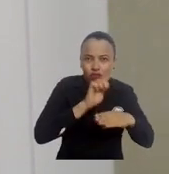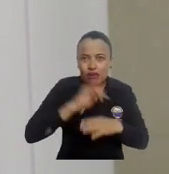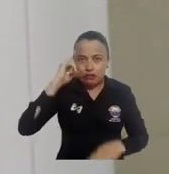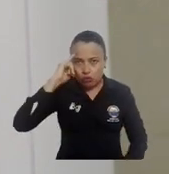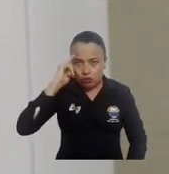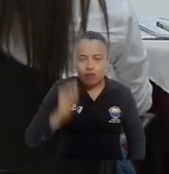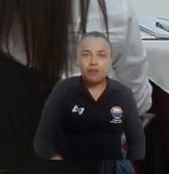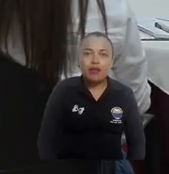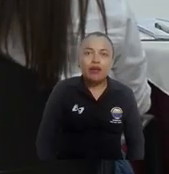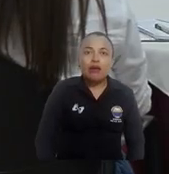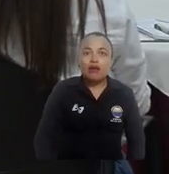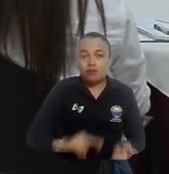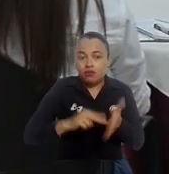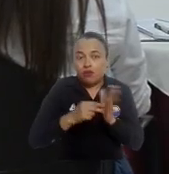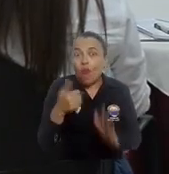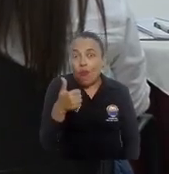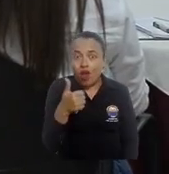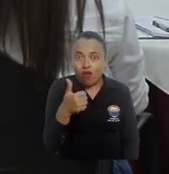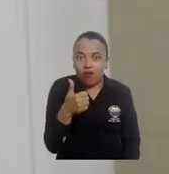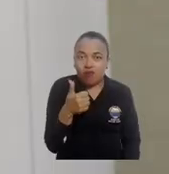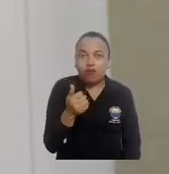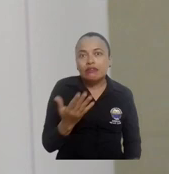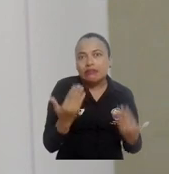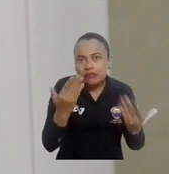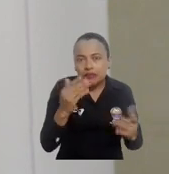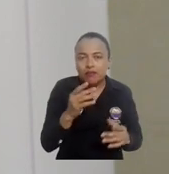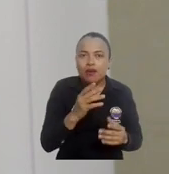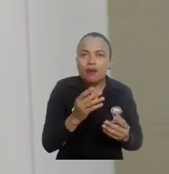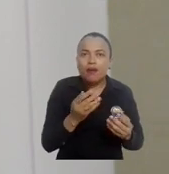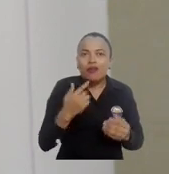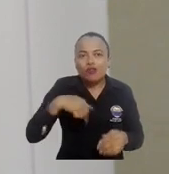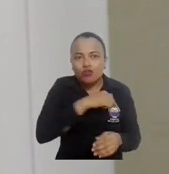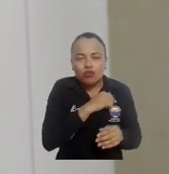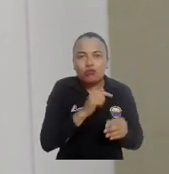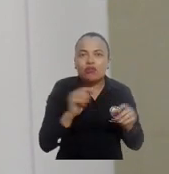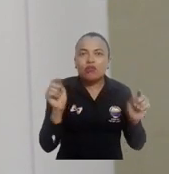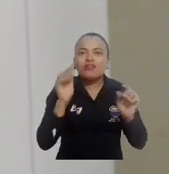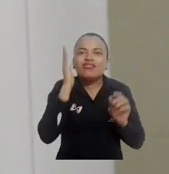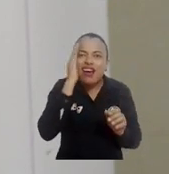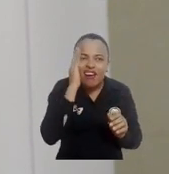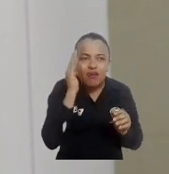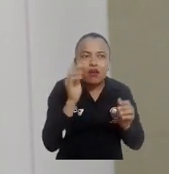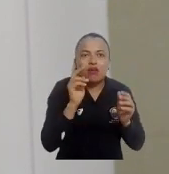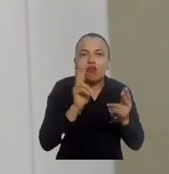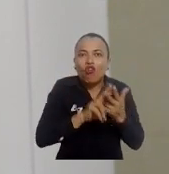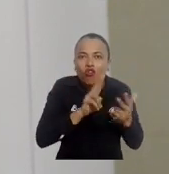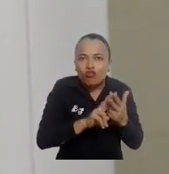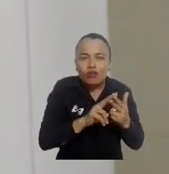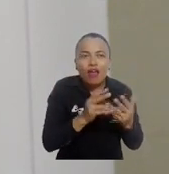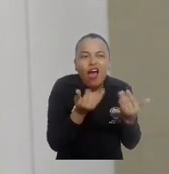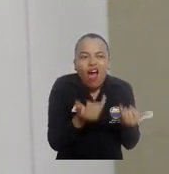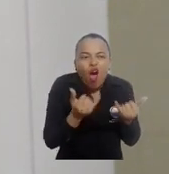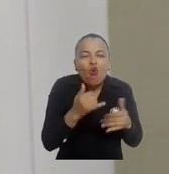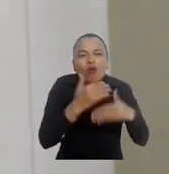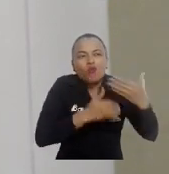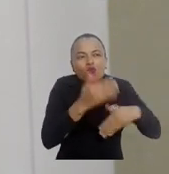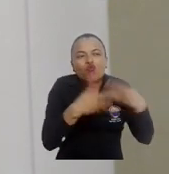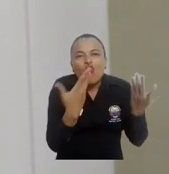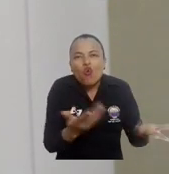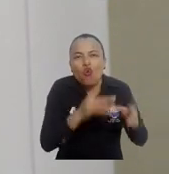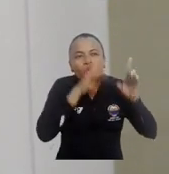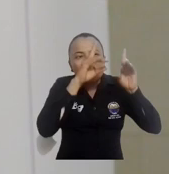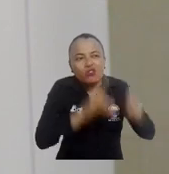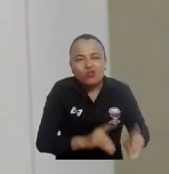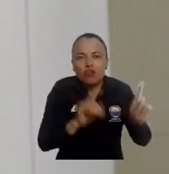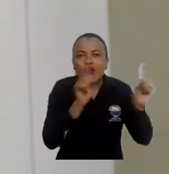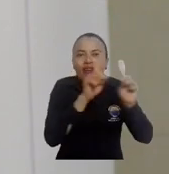Asociación Colombiana de Facultades de Psicología. Obviamente es algo muy positivo porque nos va a tener de actualizados de manera permanente, sobre todo